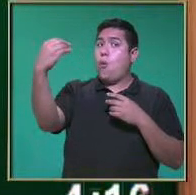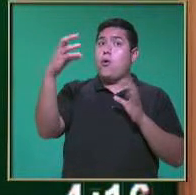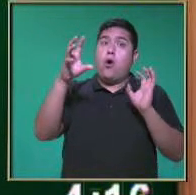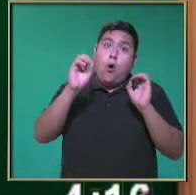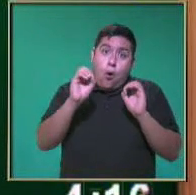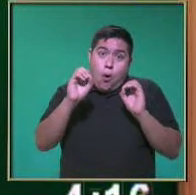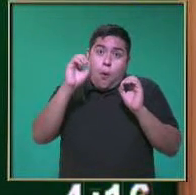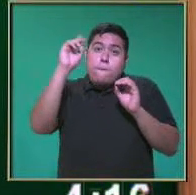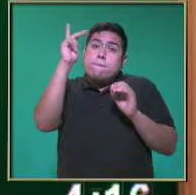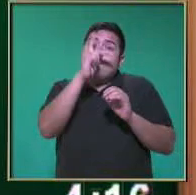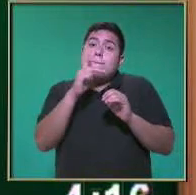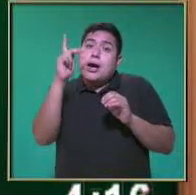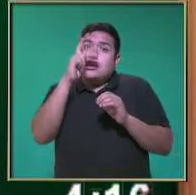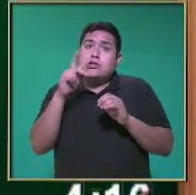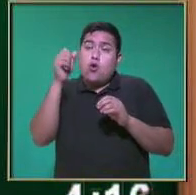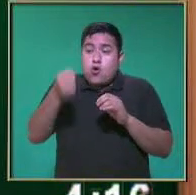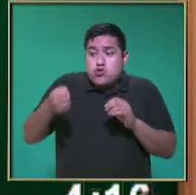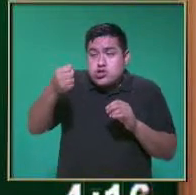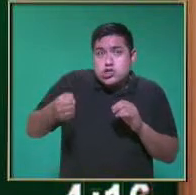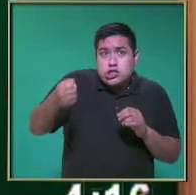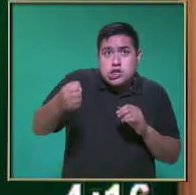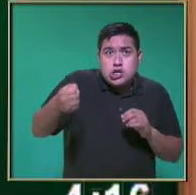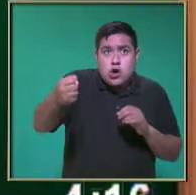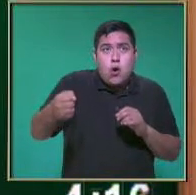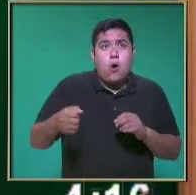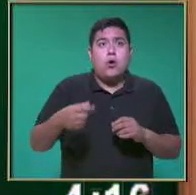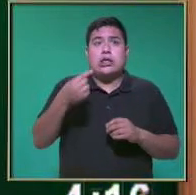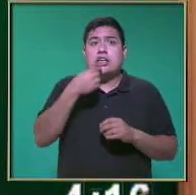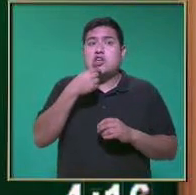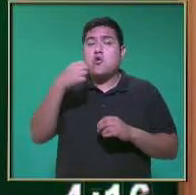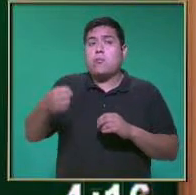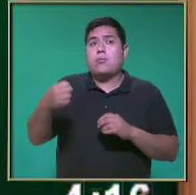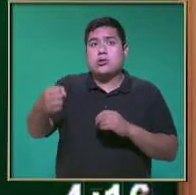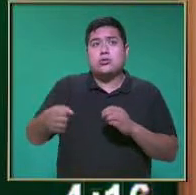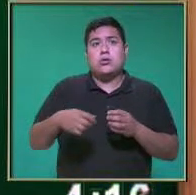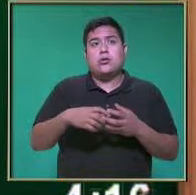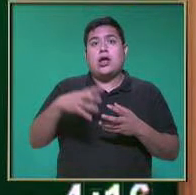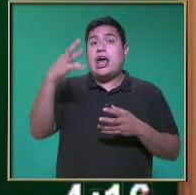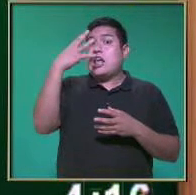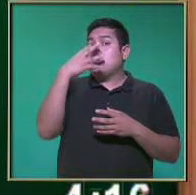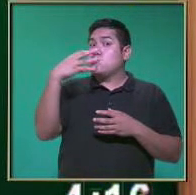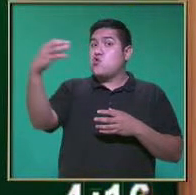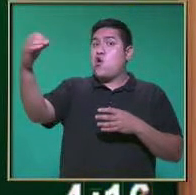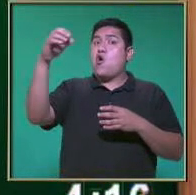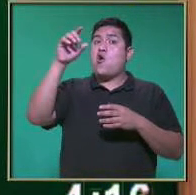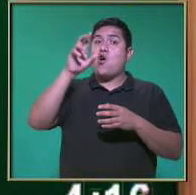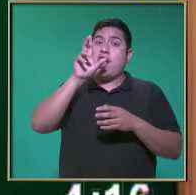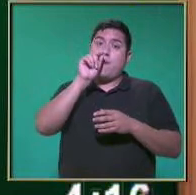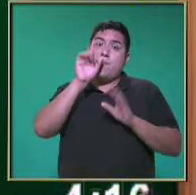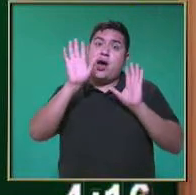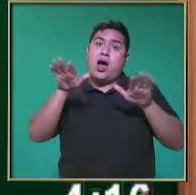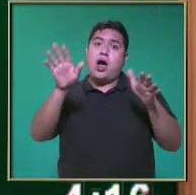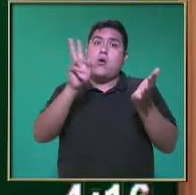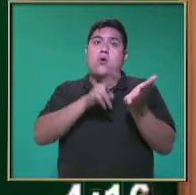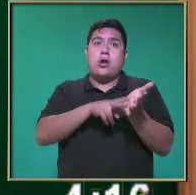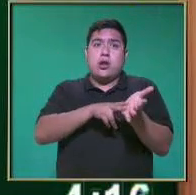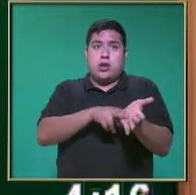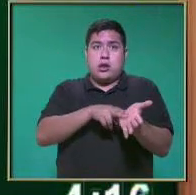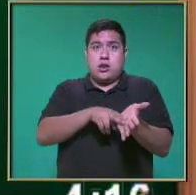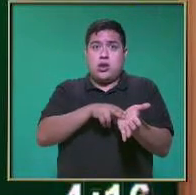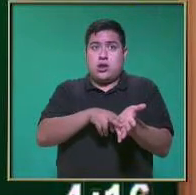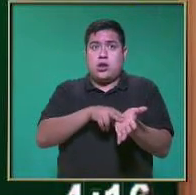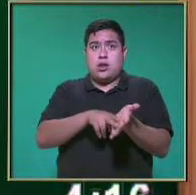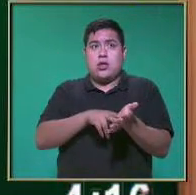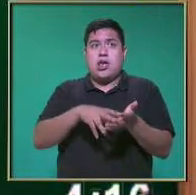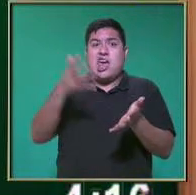Then we have the Fox and the Crow, el Zorro y, y el Cuervo. And then we have the